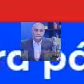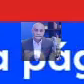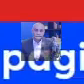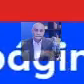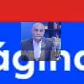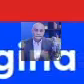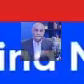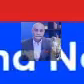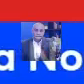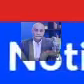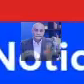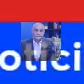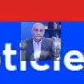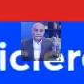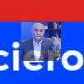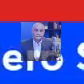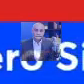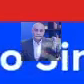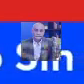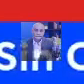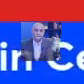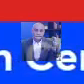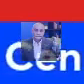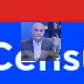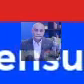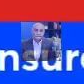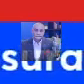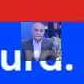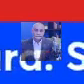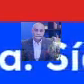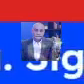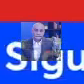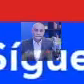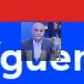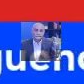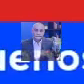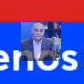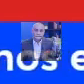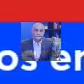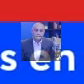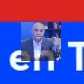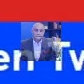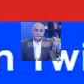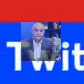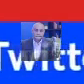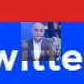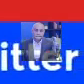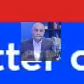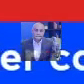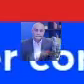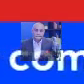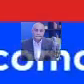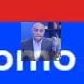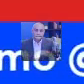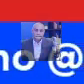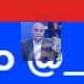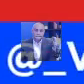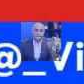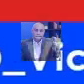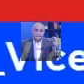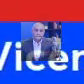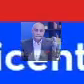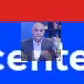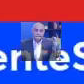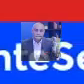vas a mandar a Ovidio? ¿En qué quedamos? ¿Qué vas a hacer con el Cártel Jalisco Nueva Generación? ¿Seguirás con abrazos y no